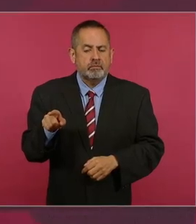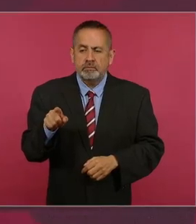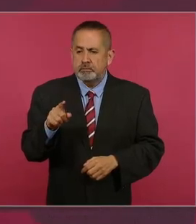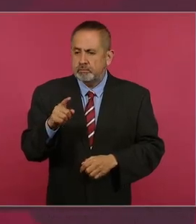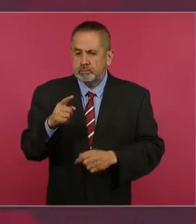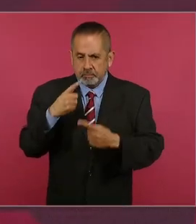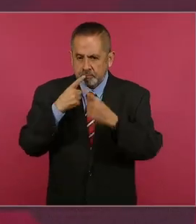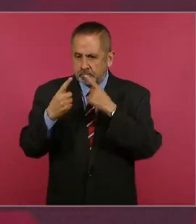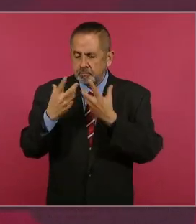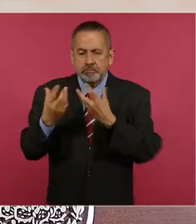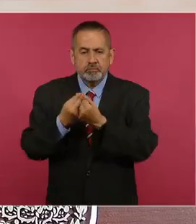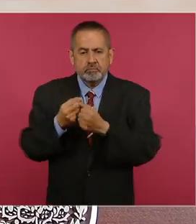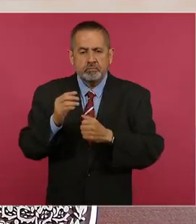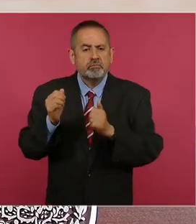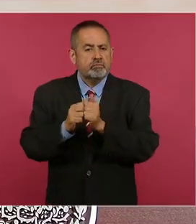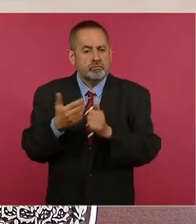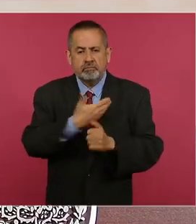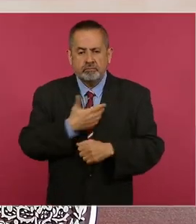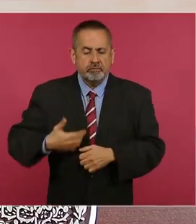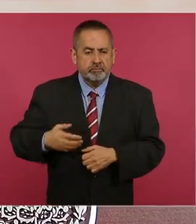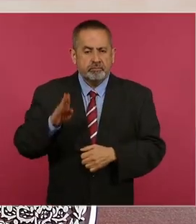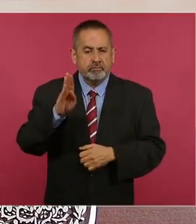bilateral con el presidente Biden,